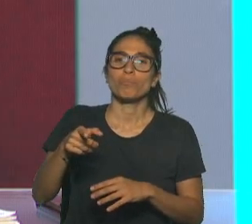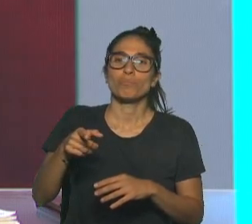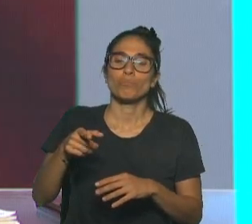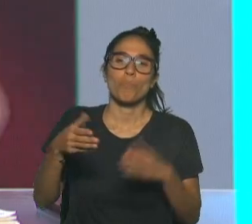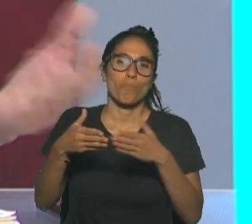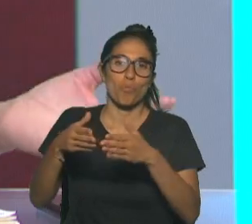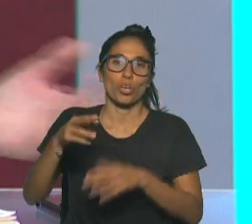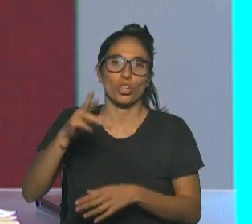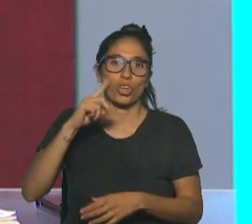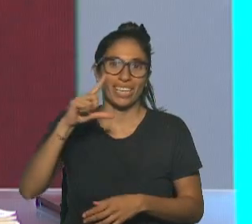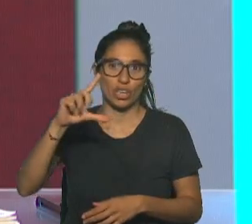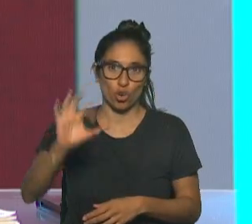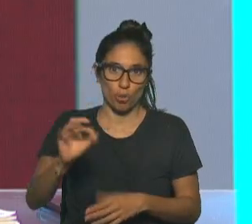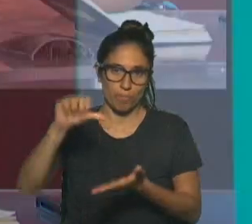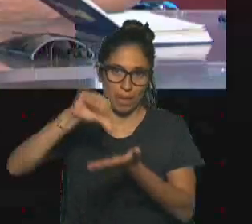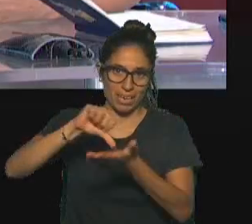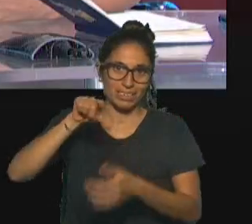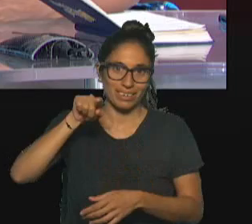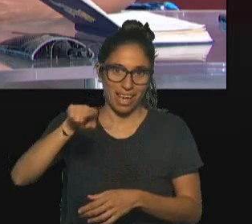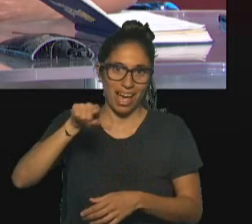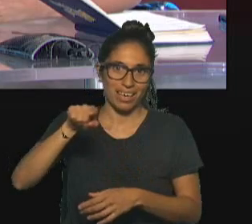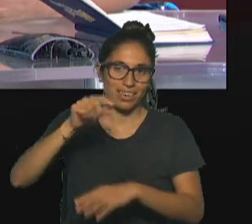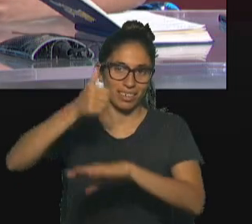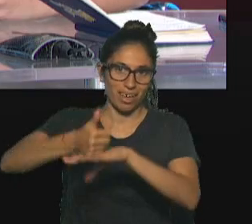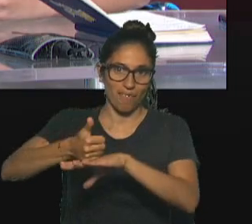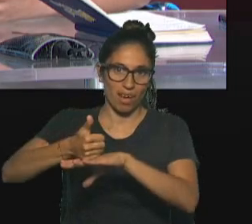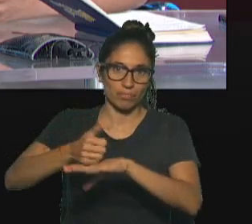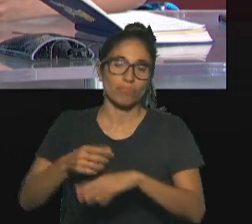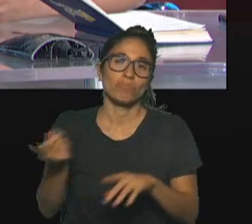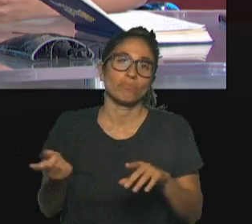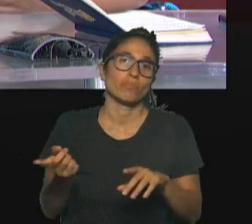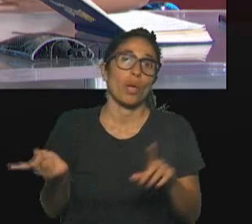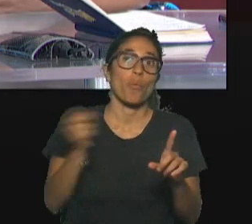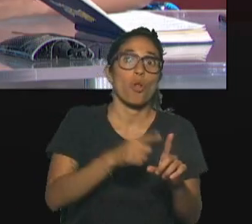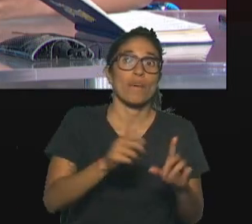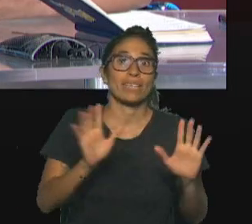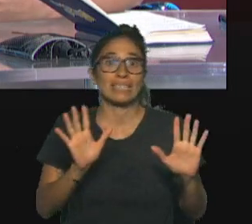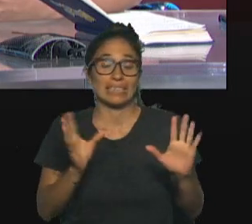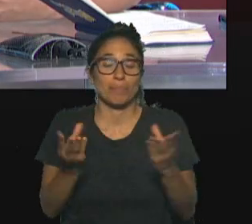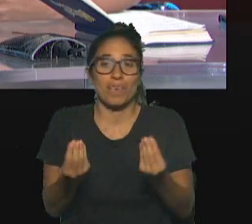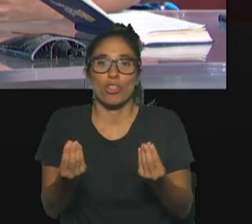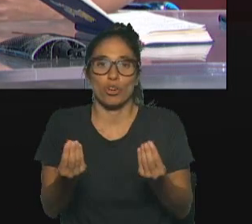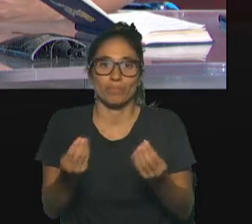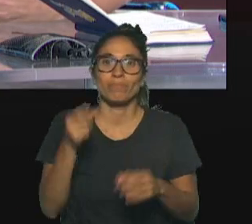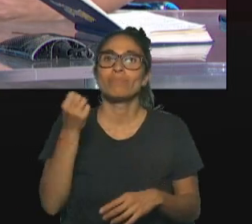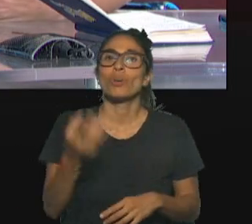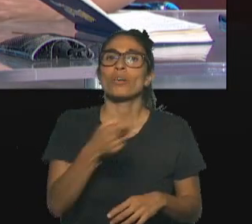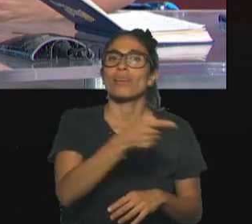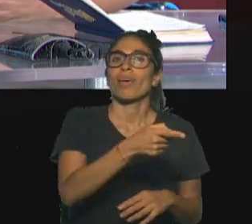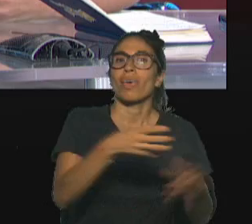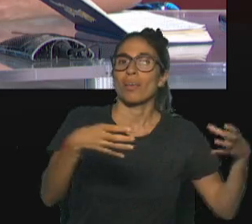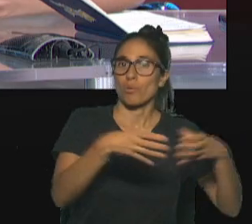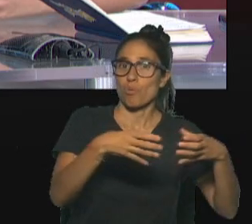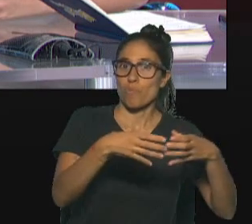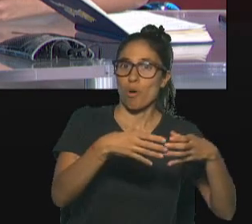tiene temor. Además, ahí, como lo mencionaban en el informe, ¿no? Este líder criminal, que su alias es Barbecue, que ya salió a